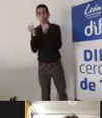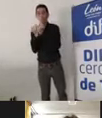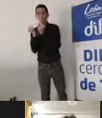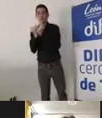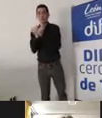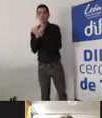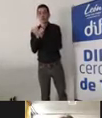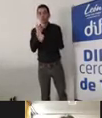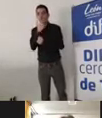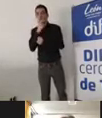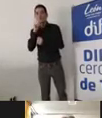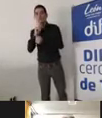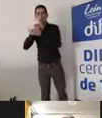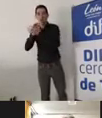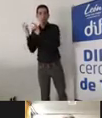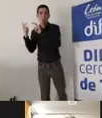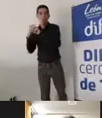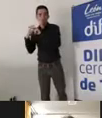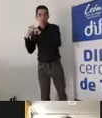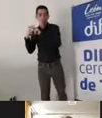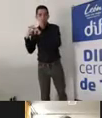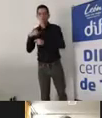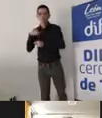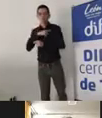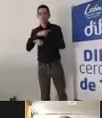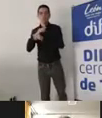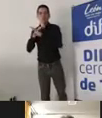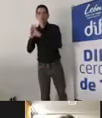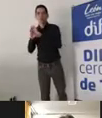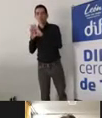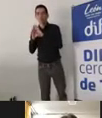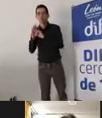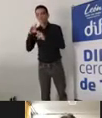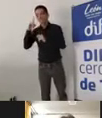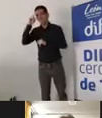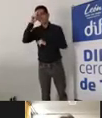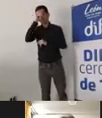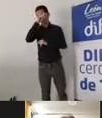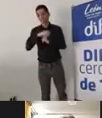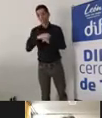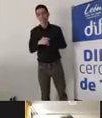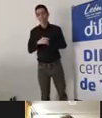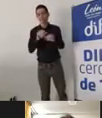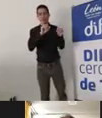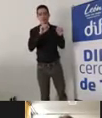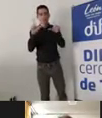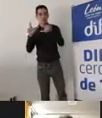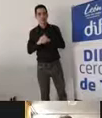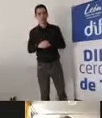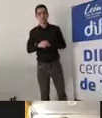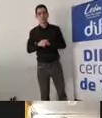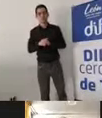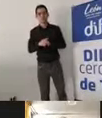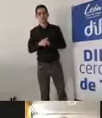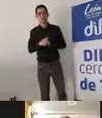en la región. Siguiente. Y de esta manera, y pasamos otras dos diapositivas, pues tuve la oportunidad